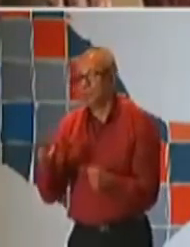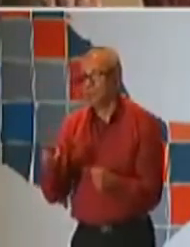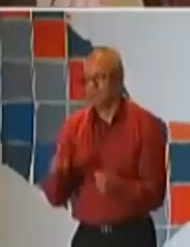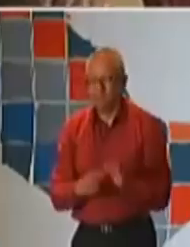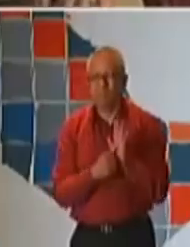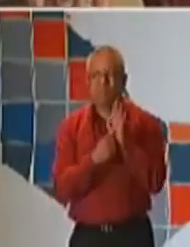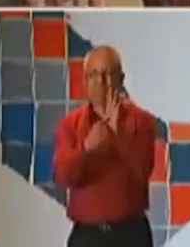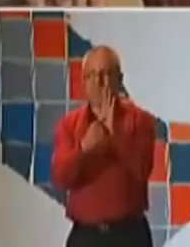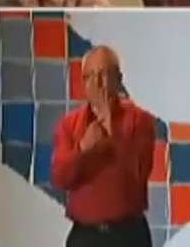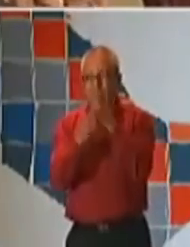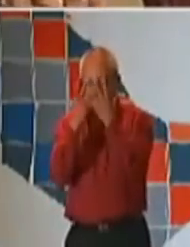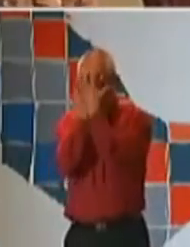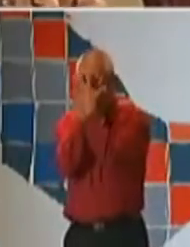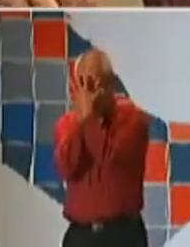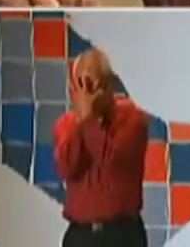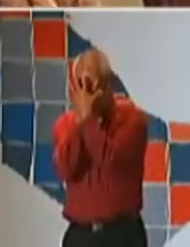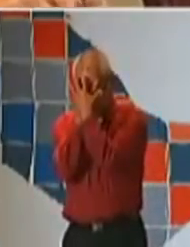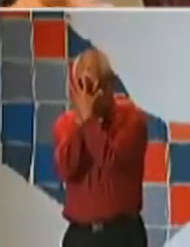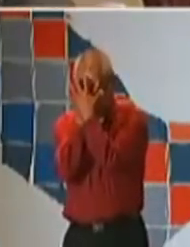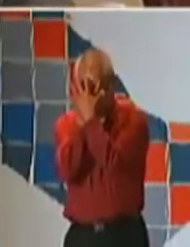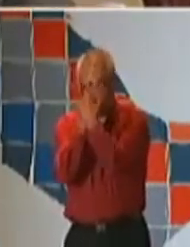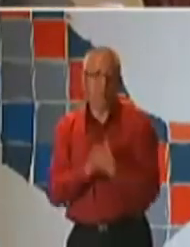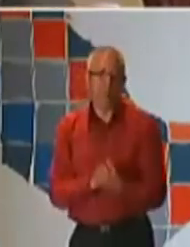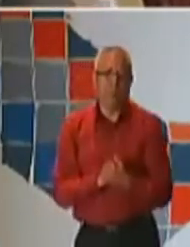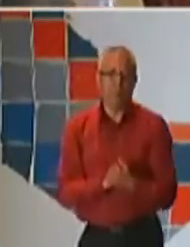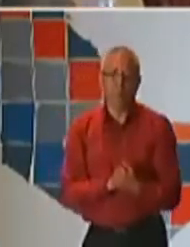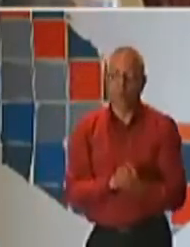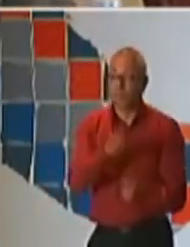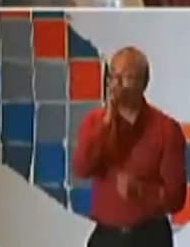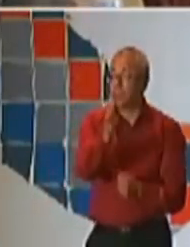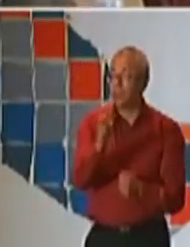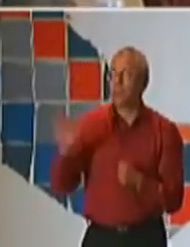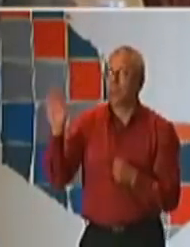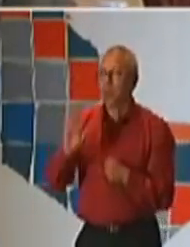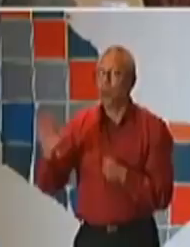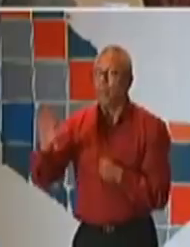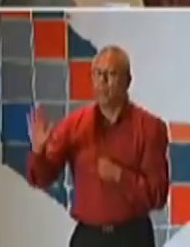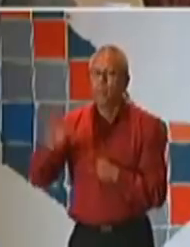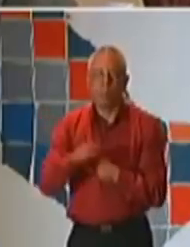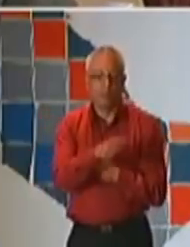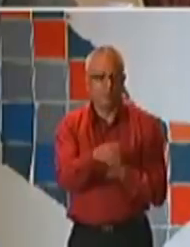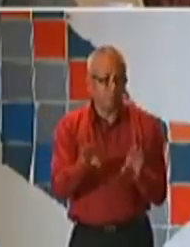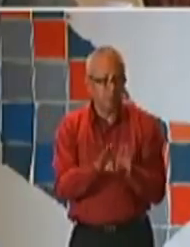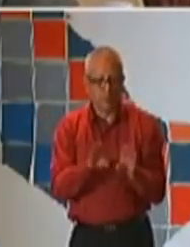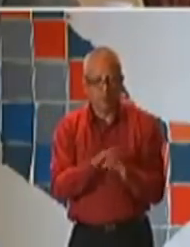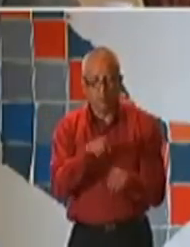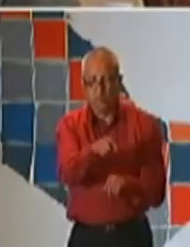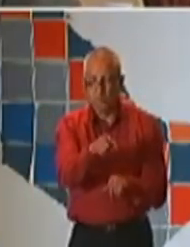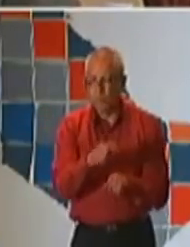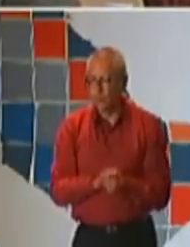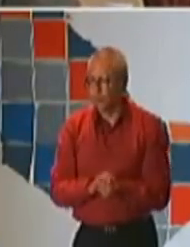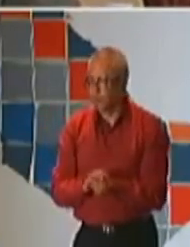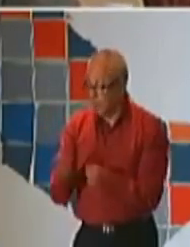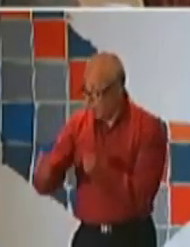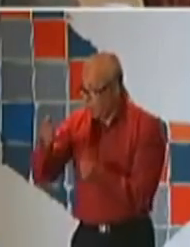enmascara estas cláusulas son meros impuestos que el vicio paga a la virtud con